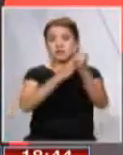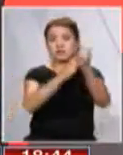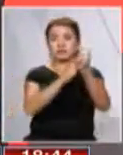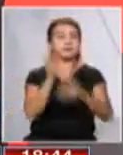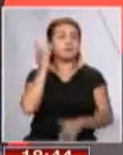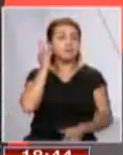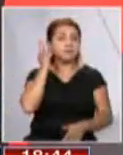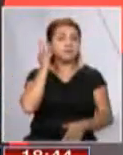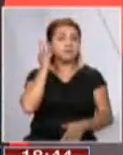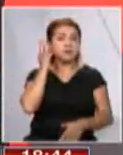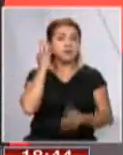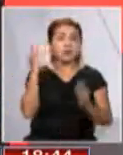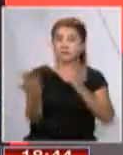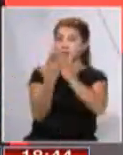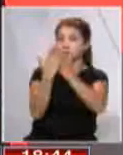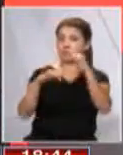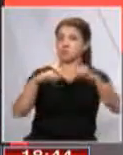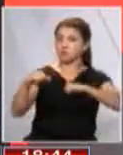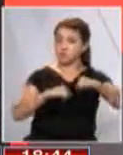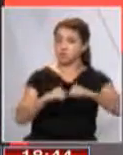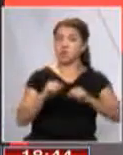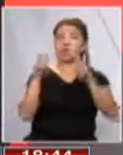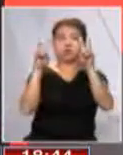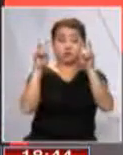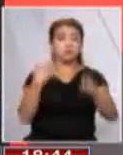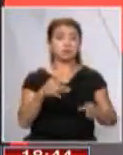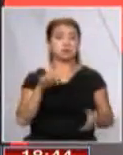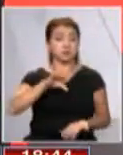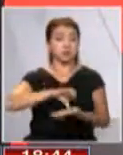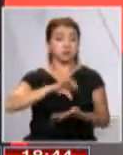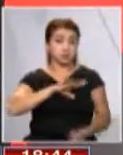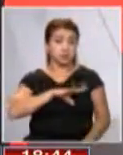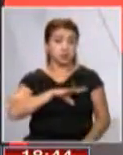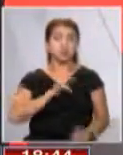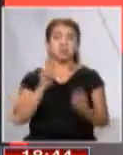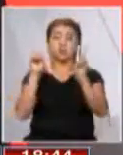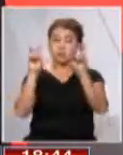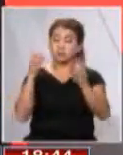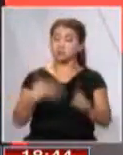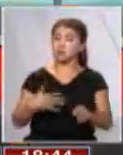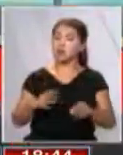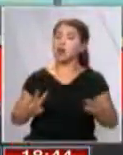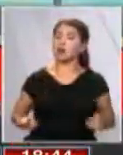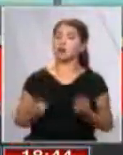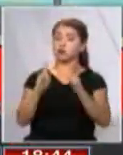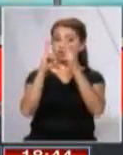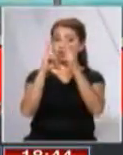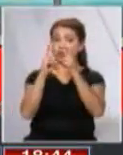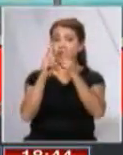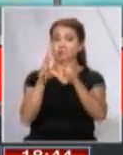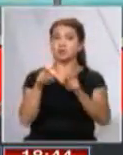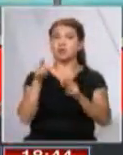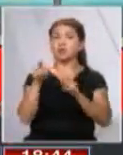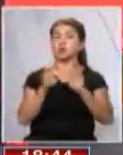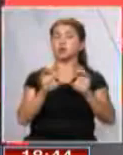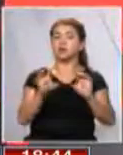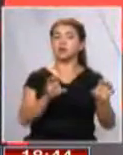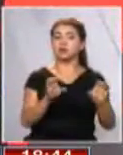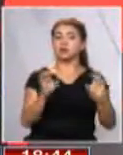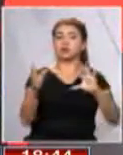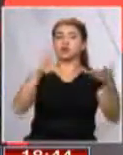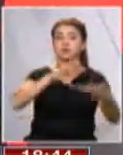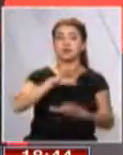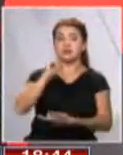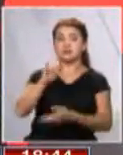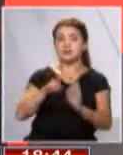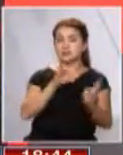que enfrentaron el terremoto porque es un tema relevante para este país es un tema relevante pero los chilenos por supuesto pero se hacen